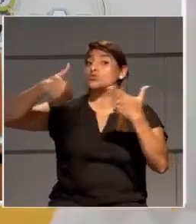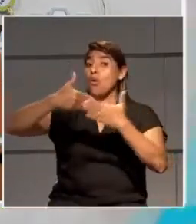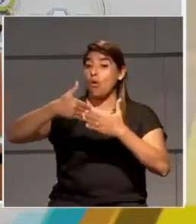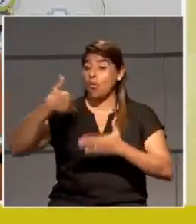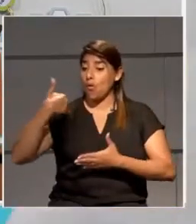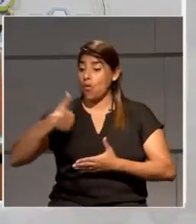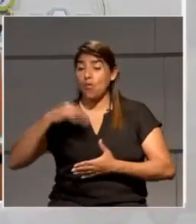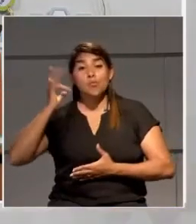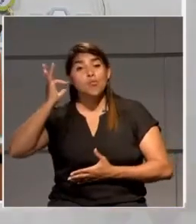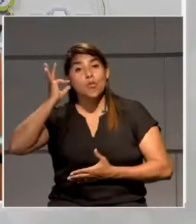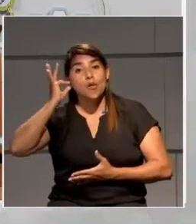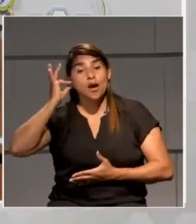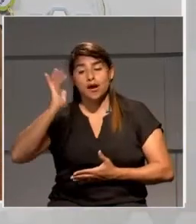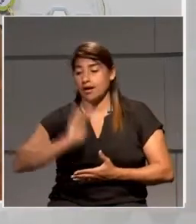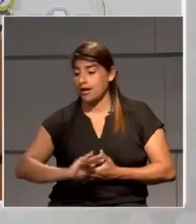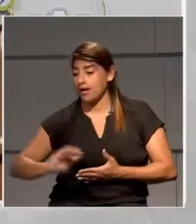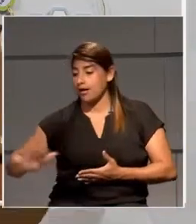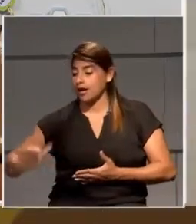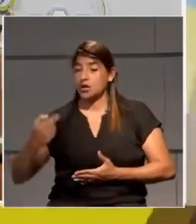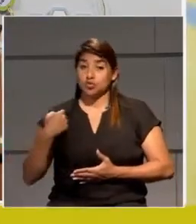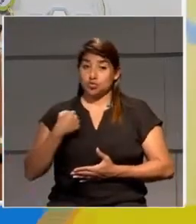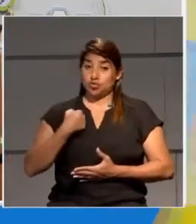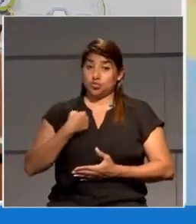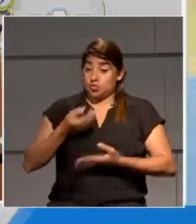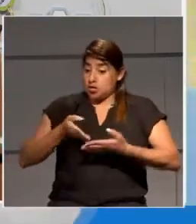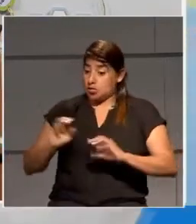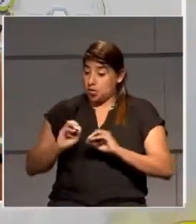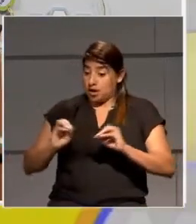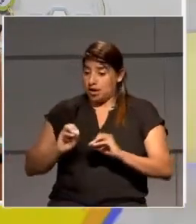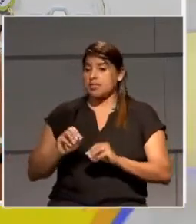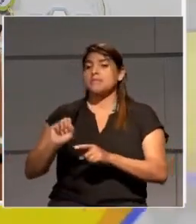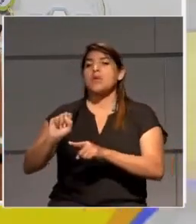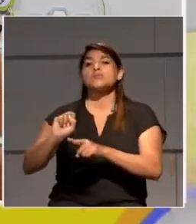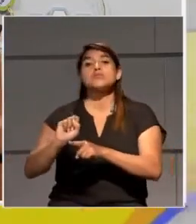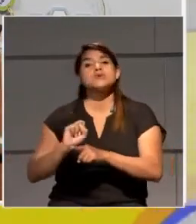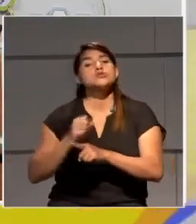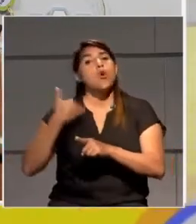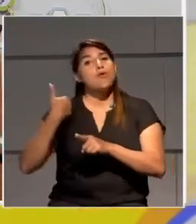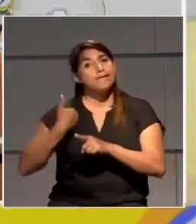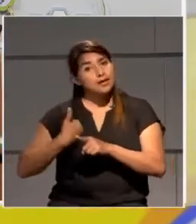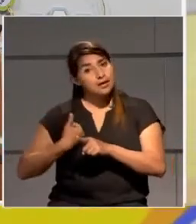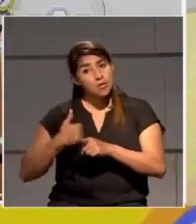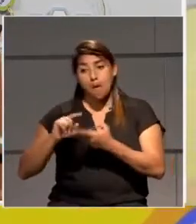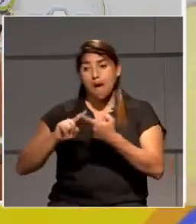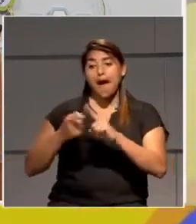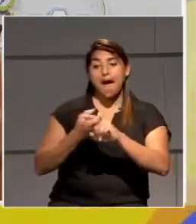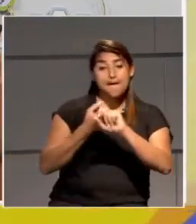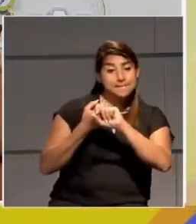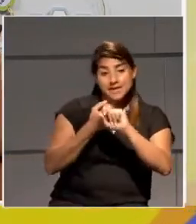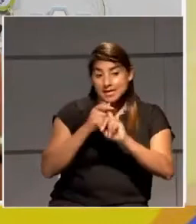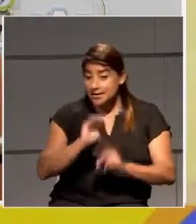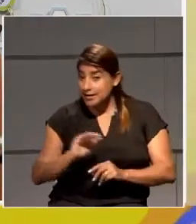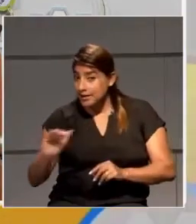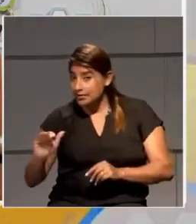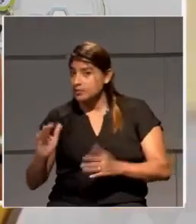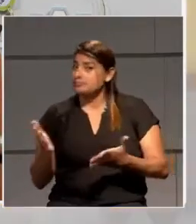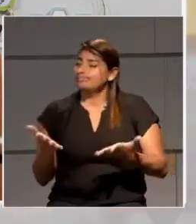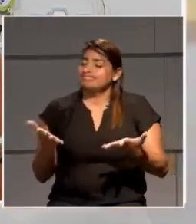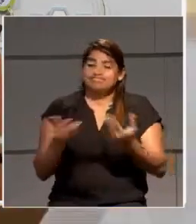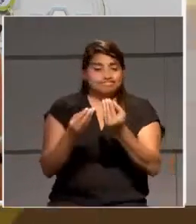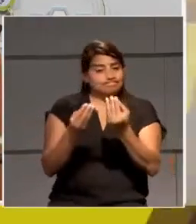todos, tanto los que no tenemos hijos, pero si tenemos sobrinos, si tenemos amiguitos, en